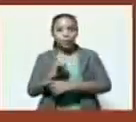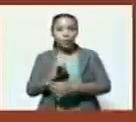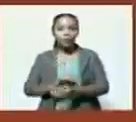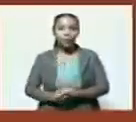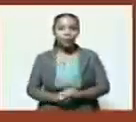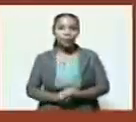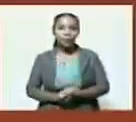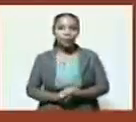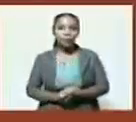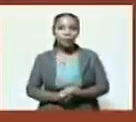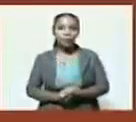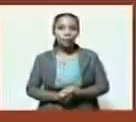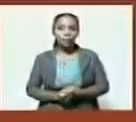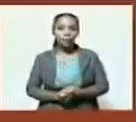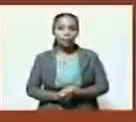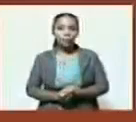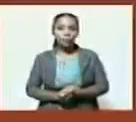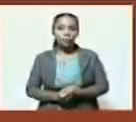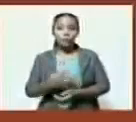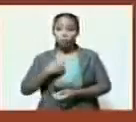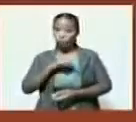y bueno, nos hemos